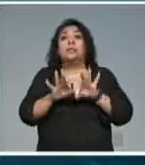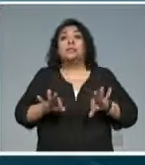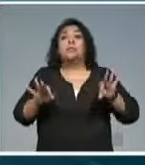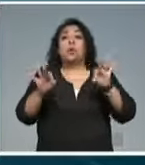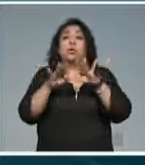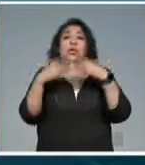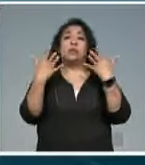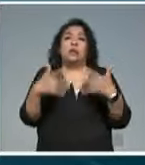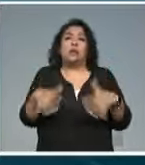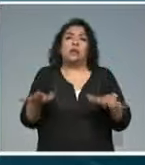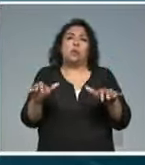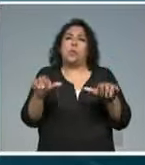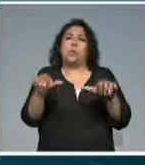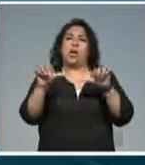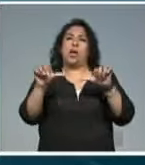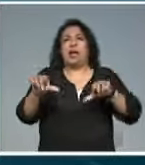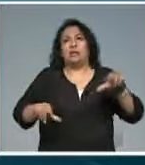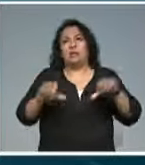importantes eventos mundiales.